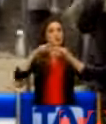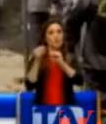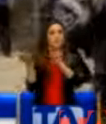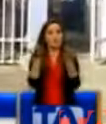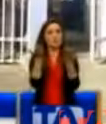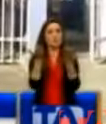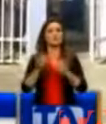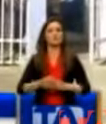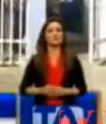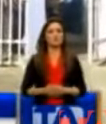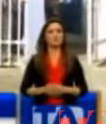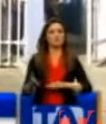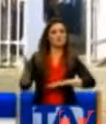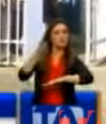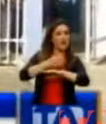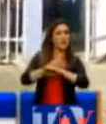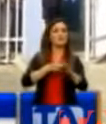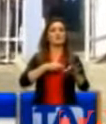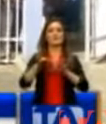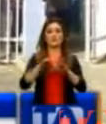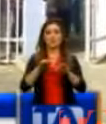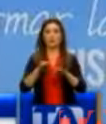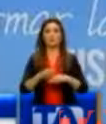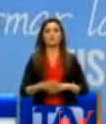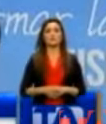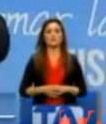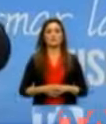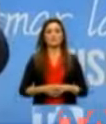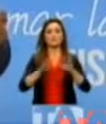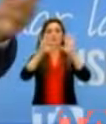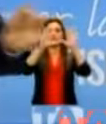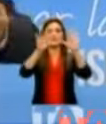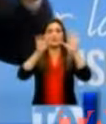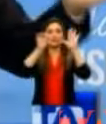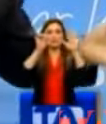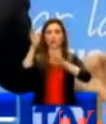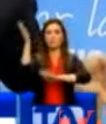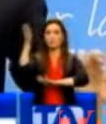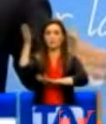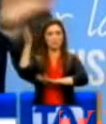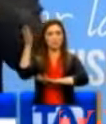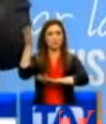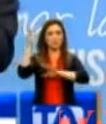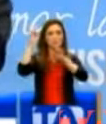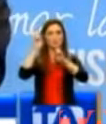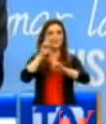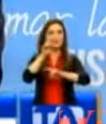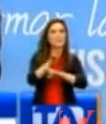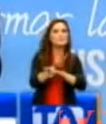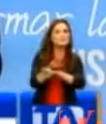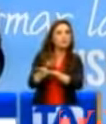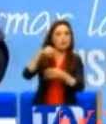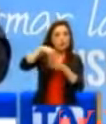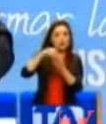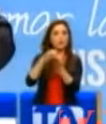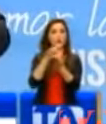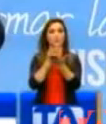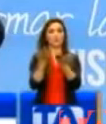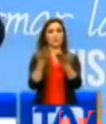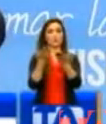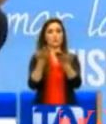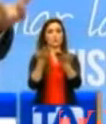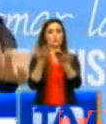manifestación, aunque previamente había explicado el caso. Son 16 profesores, mayoritariamente inspectores, que